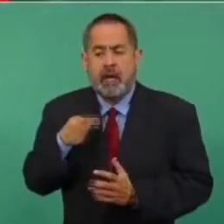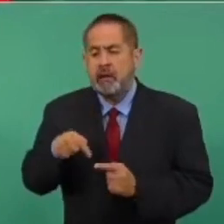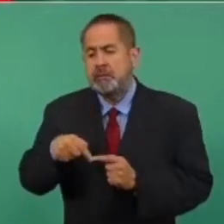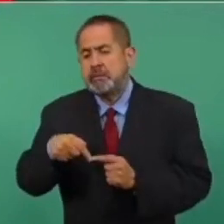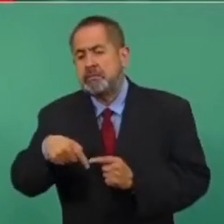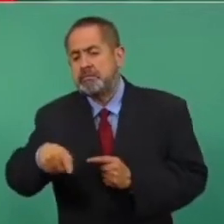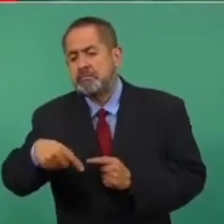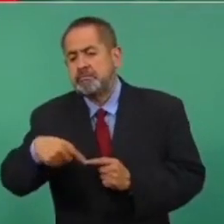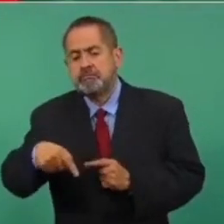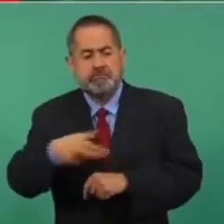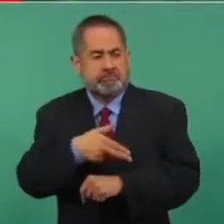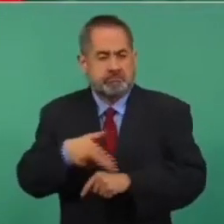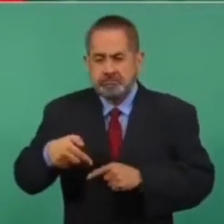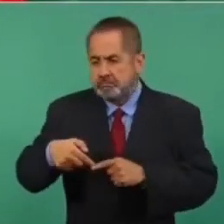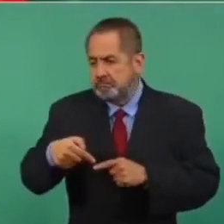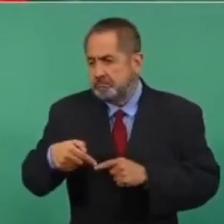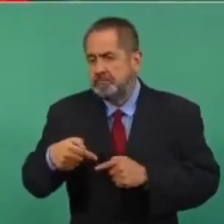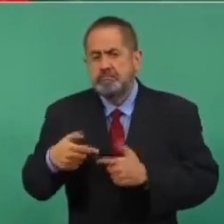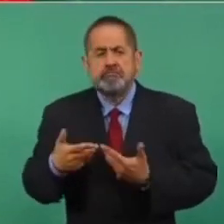plazo